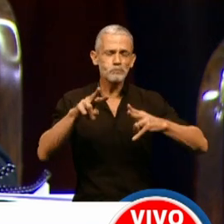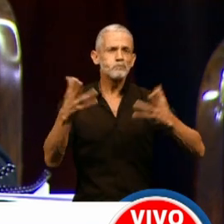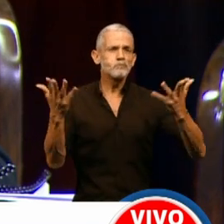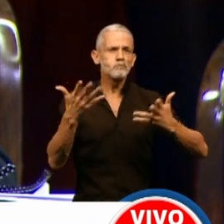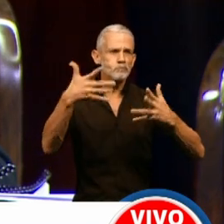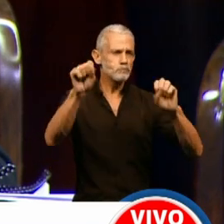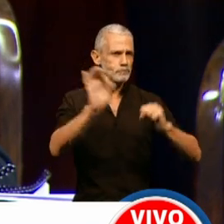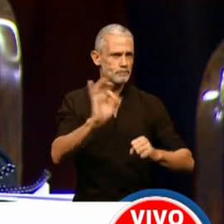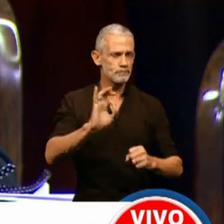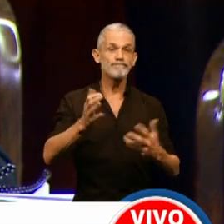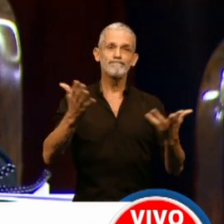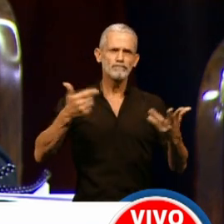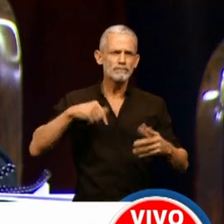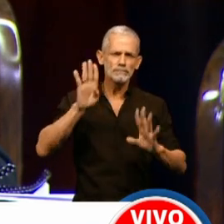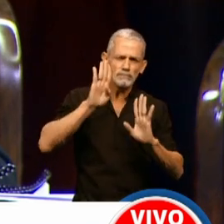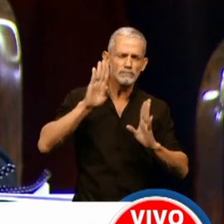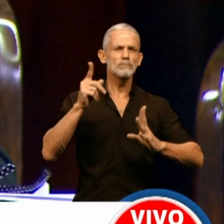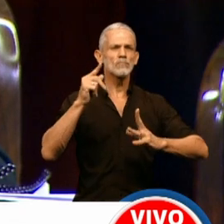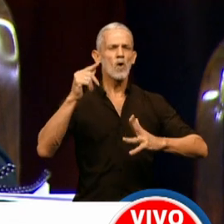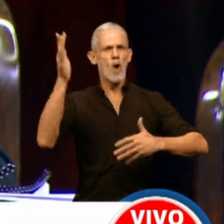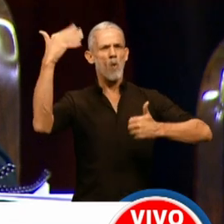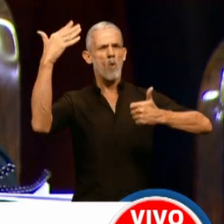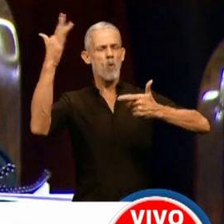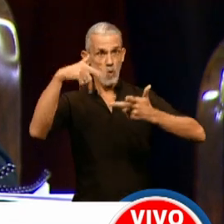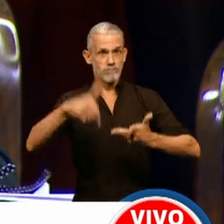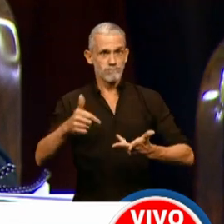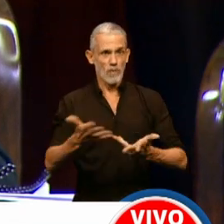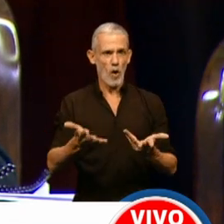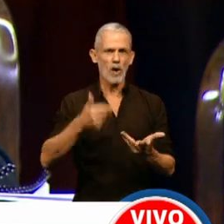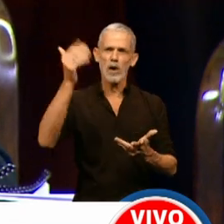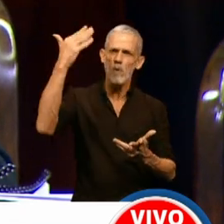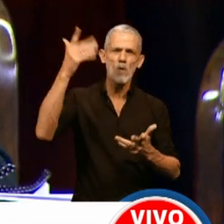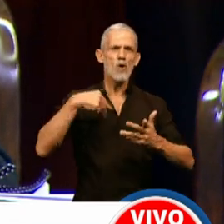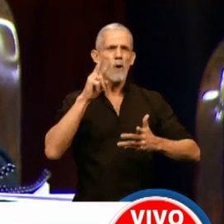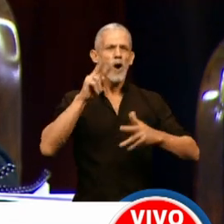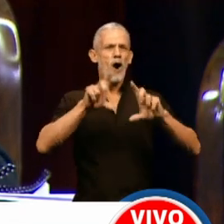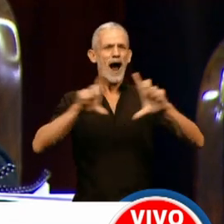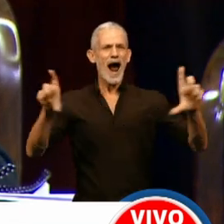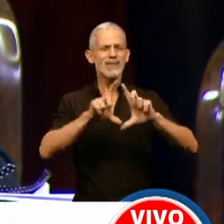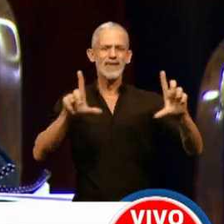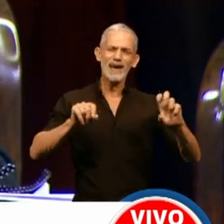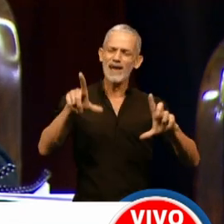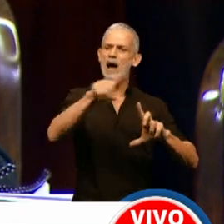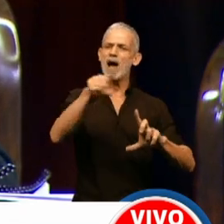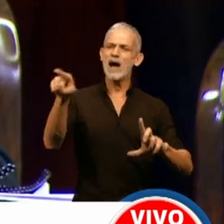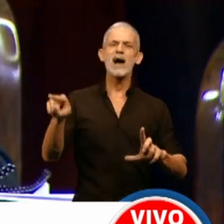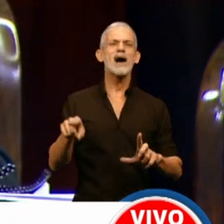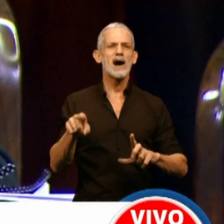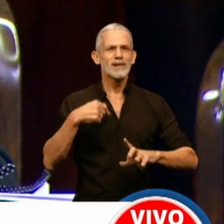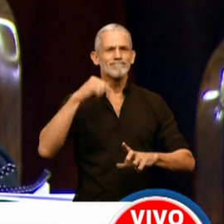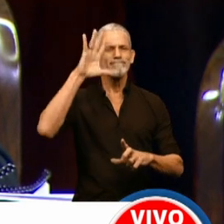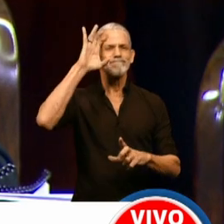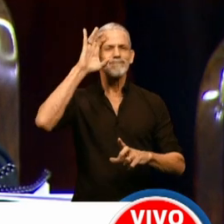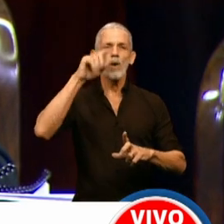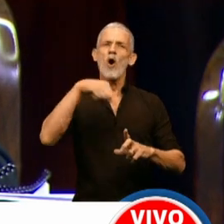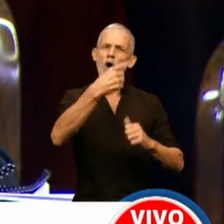cuando escucho los encendidos discursos que se están dando cuando veo los carteles no puedo dejar de acordarme